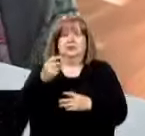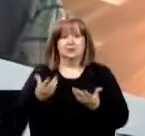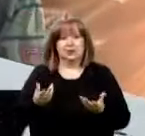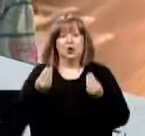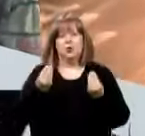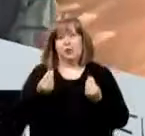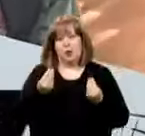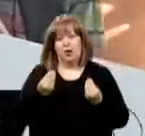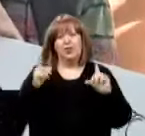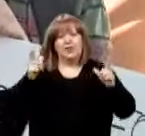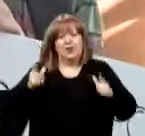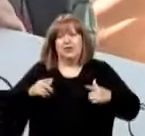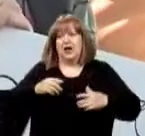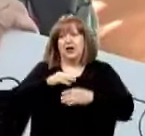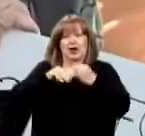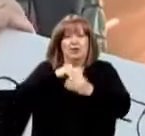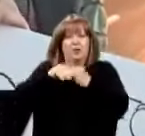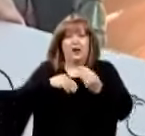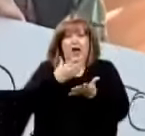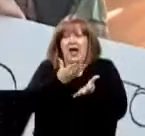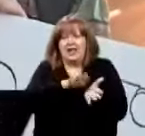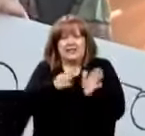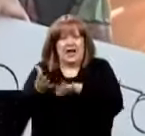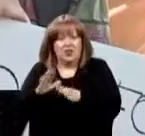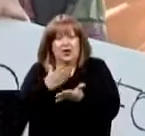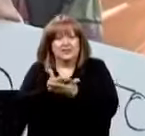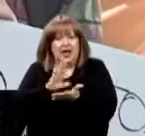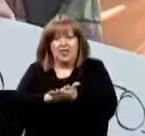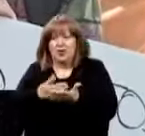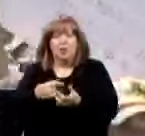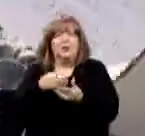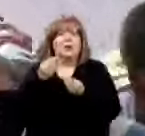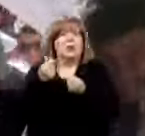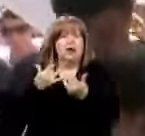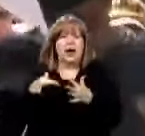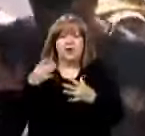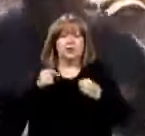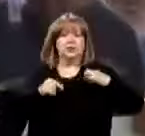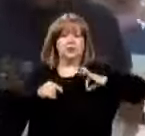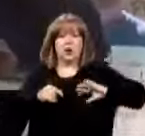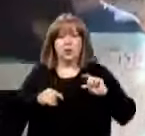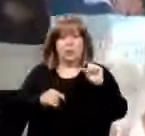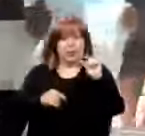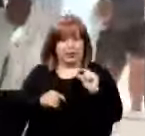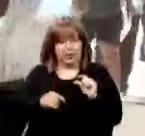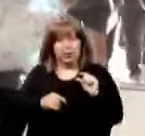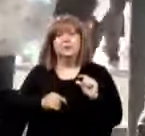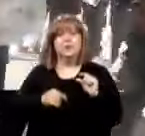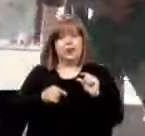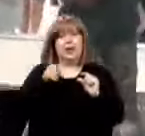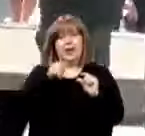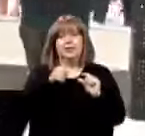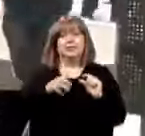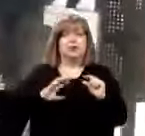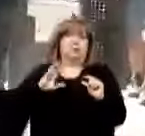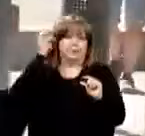podemos disfrutar con la familia, un asadito, nada, porque es tan cara las cosas y el sueldo de nosotros es muy bajo. Eso es lo que me